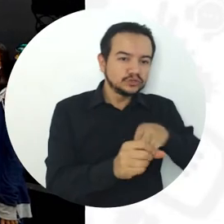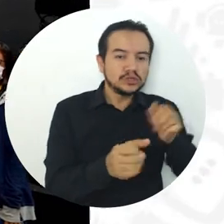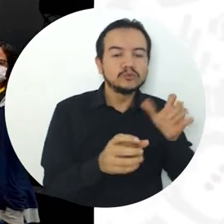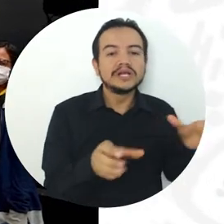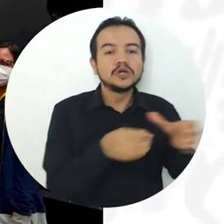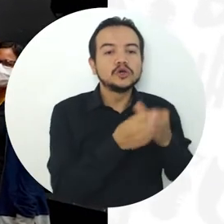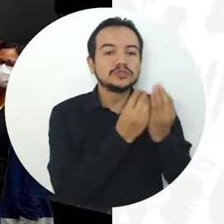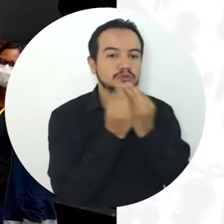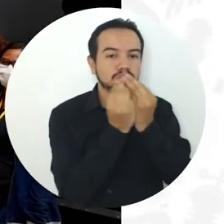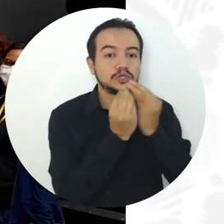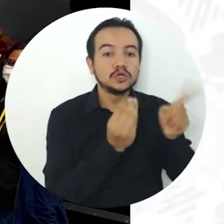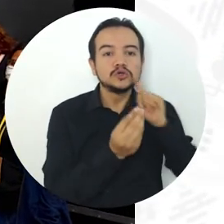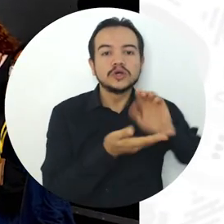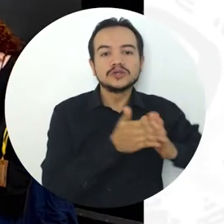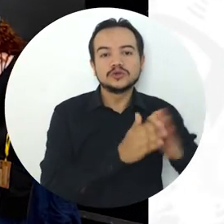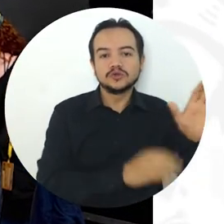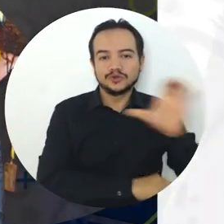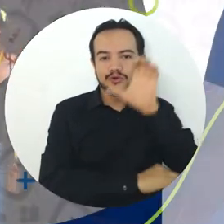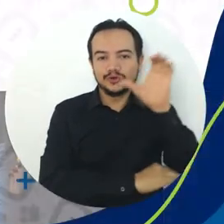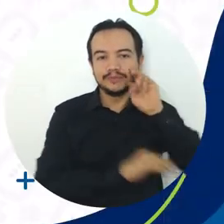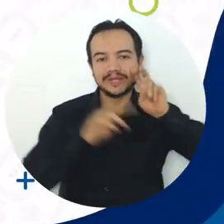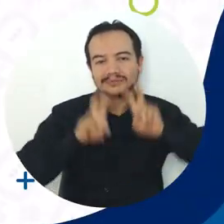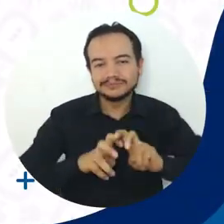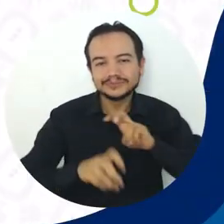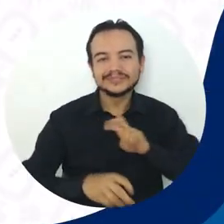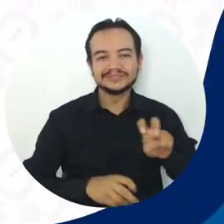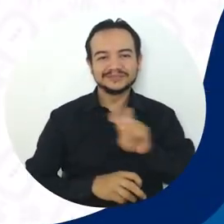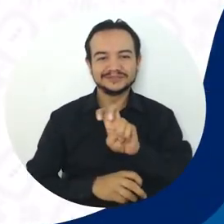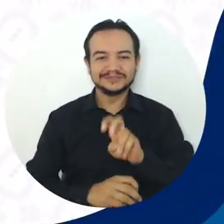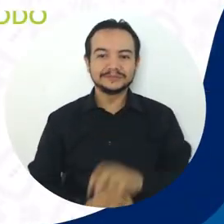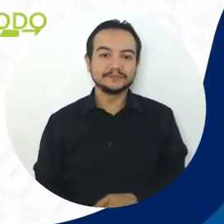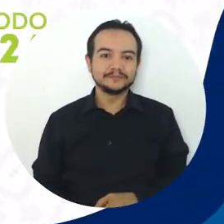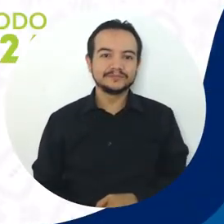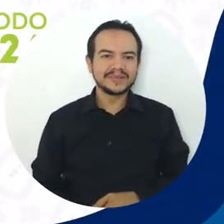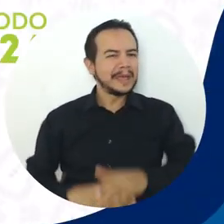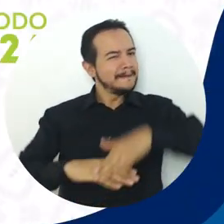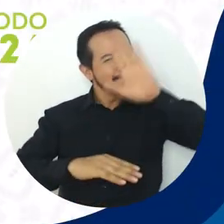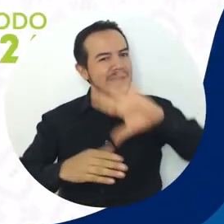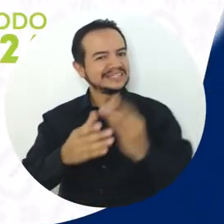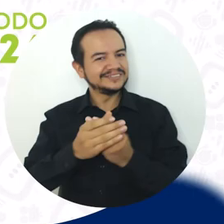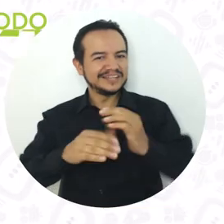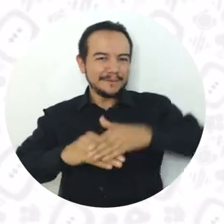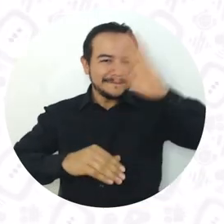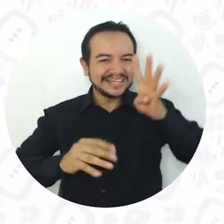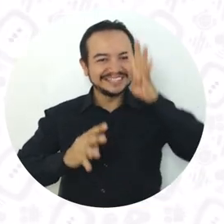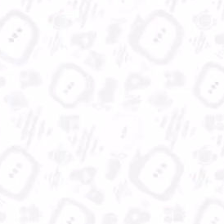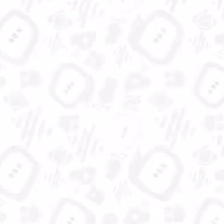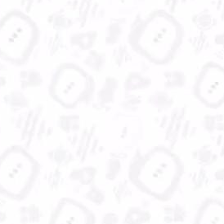Carvajalino ingresaron a la Junta Directiva de la Asociación Colombiana de Herpetología. Aún más incluyente e